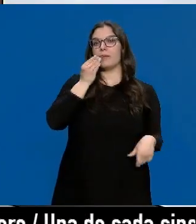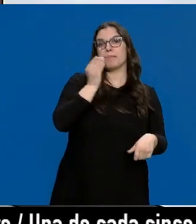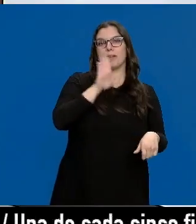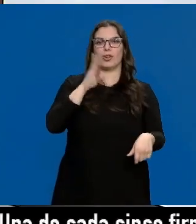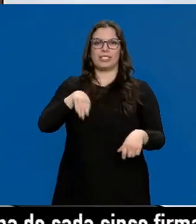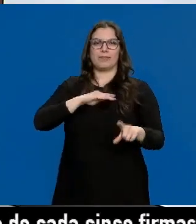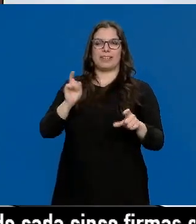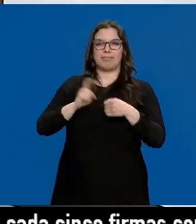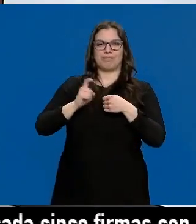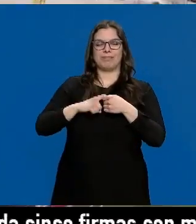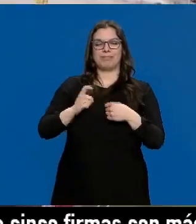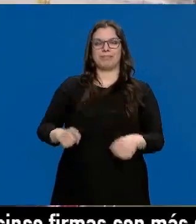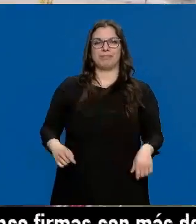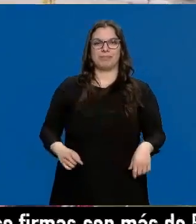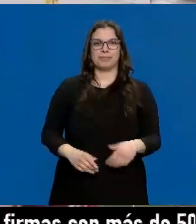del país.